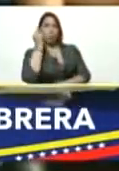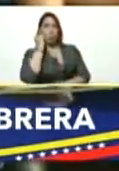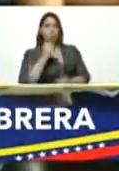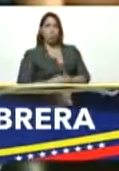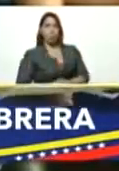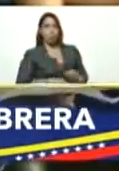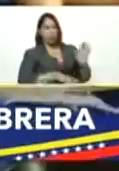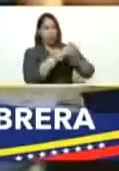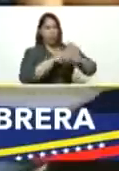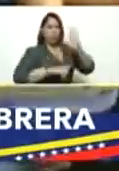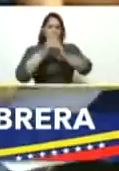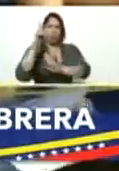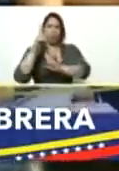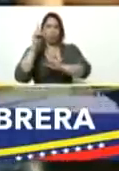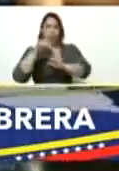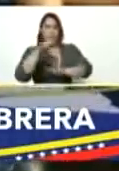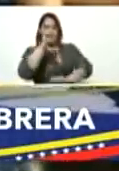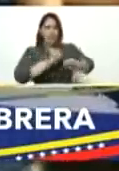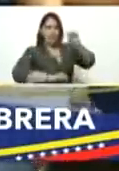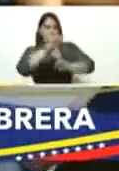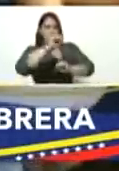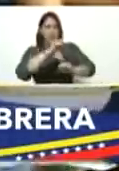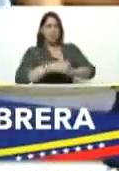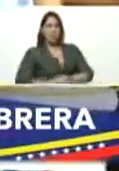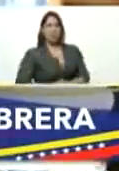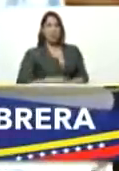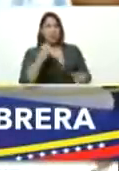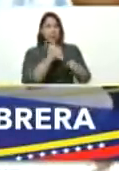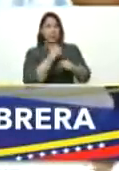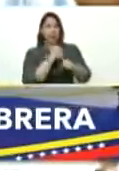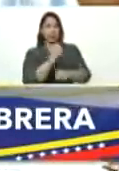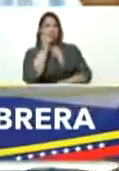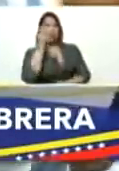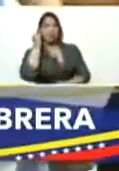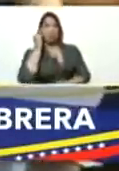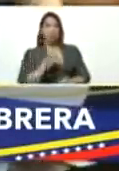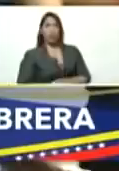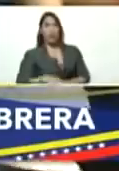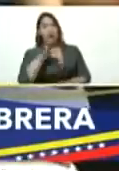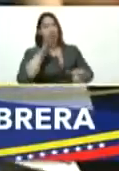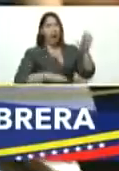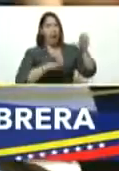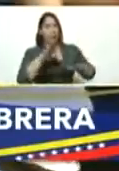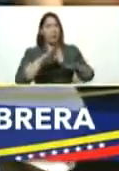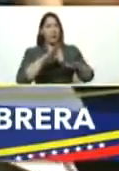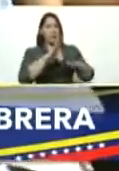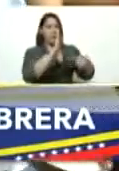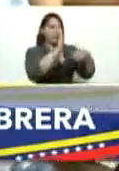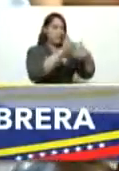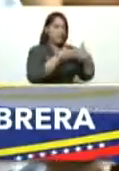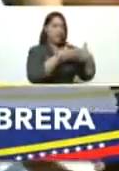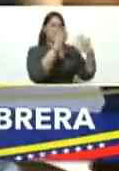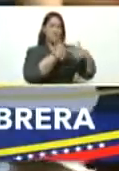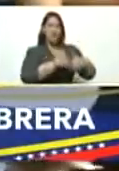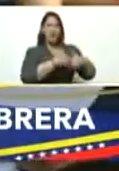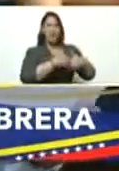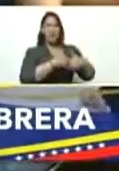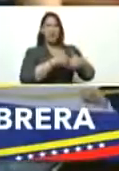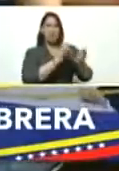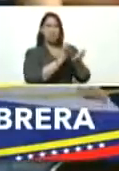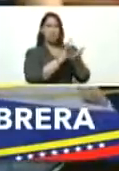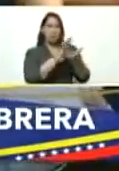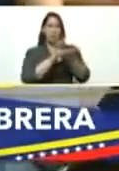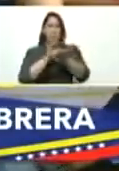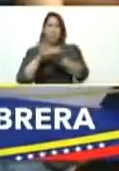desarrollo de la defensa de los trabajadores que a veces se cierran una fábrica y son echados a la